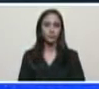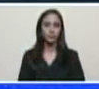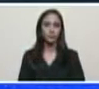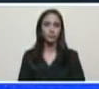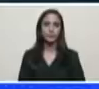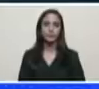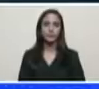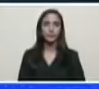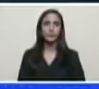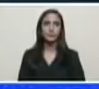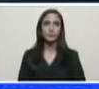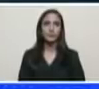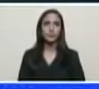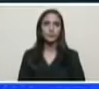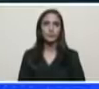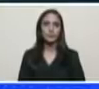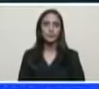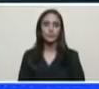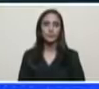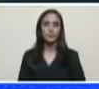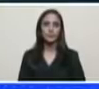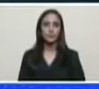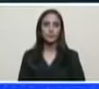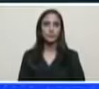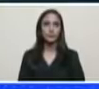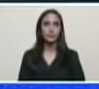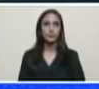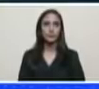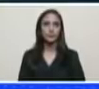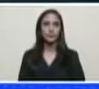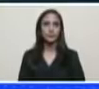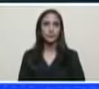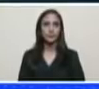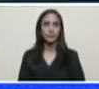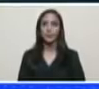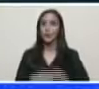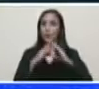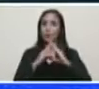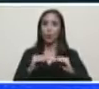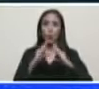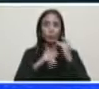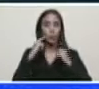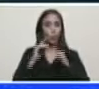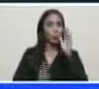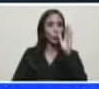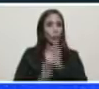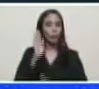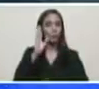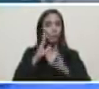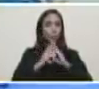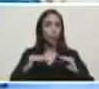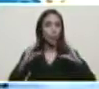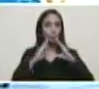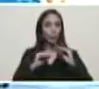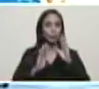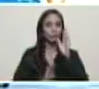populares presidenciales de gobierno todos son impulsos